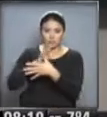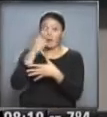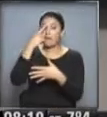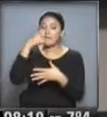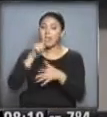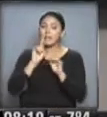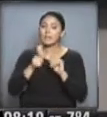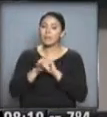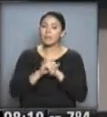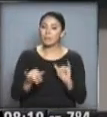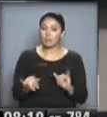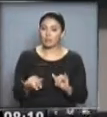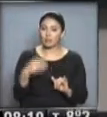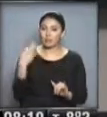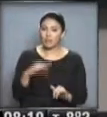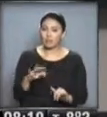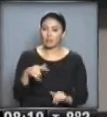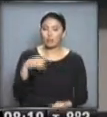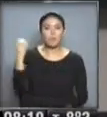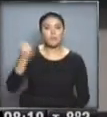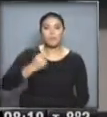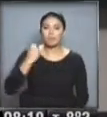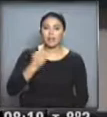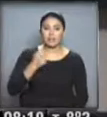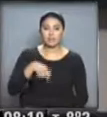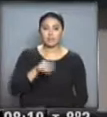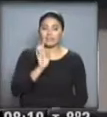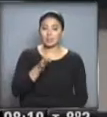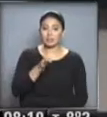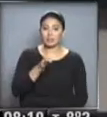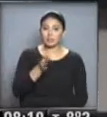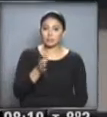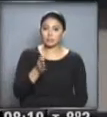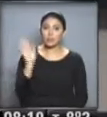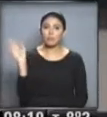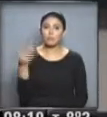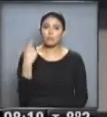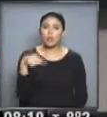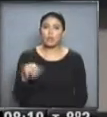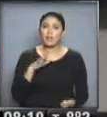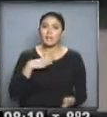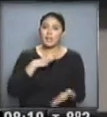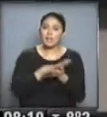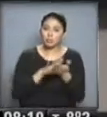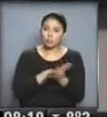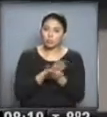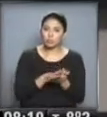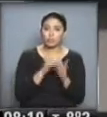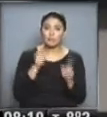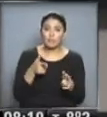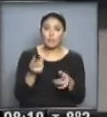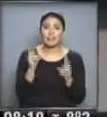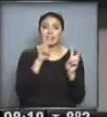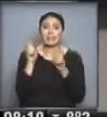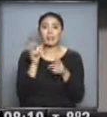último tenemos que decir que es muy importante saber que mucho de lo que no está resuelto forma parte de los